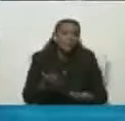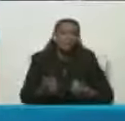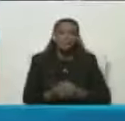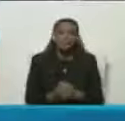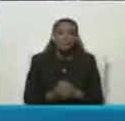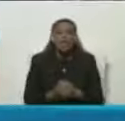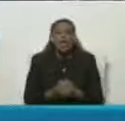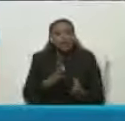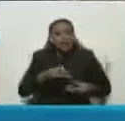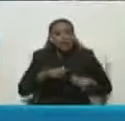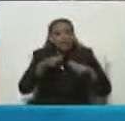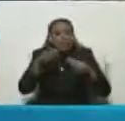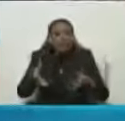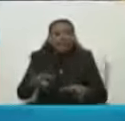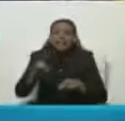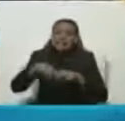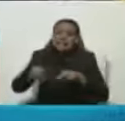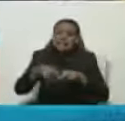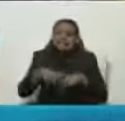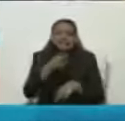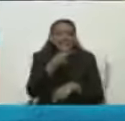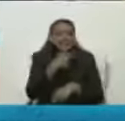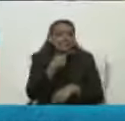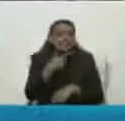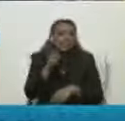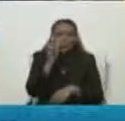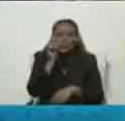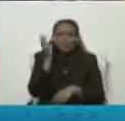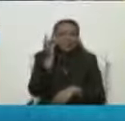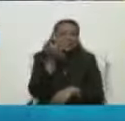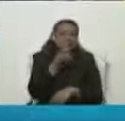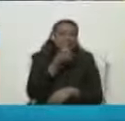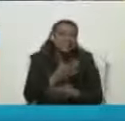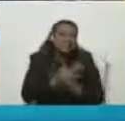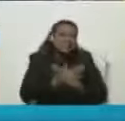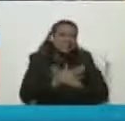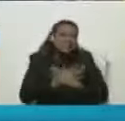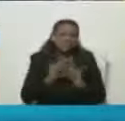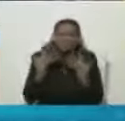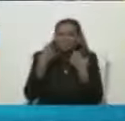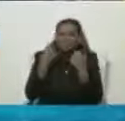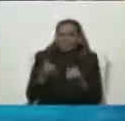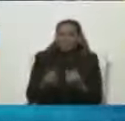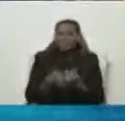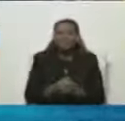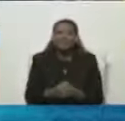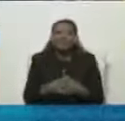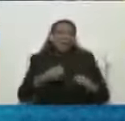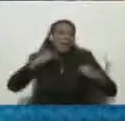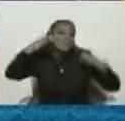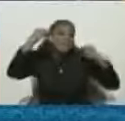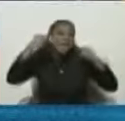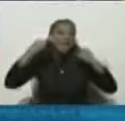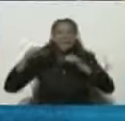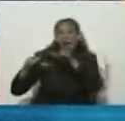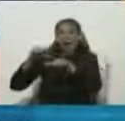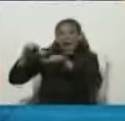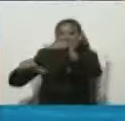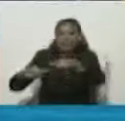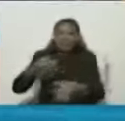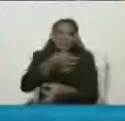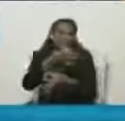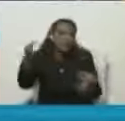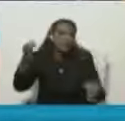y el regalo para estas niñas tan bellas. Y estos niños, ¡que viva la generación